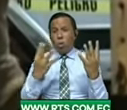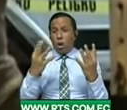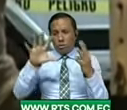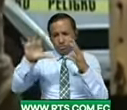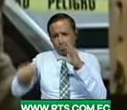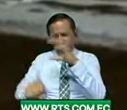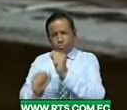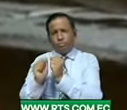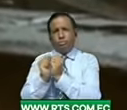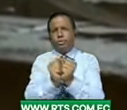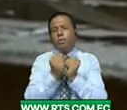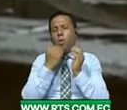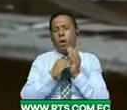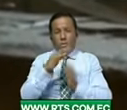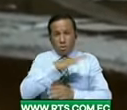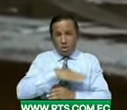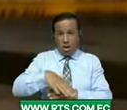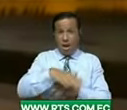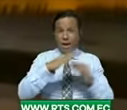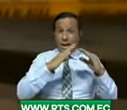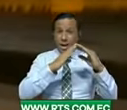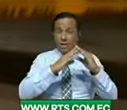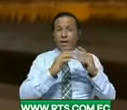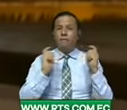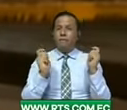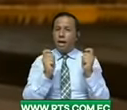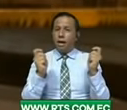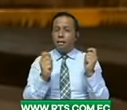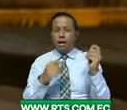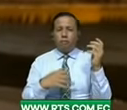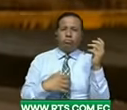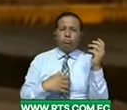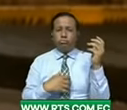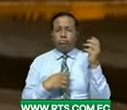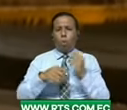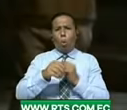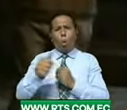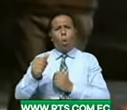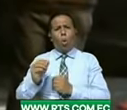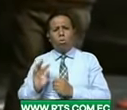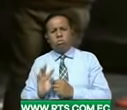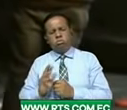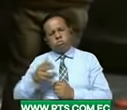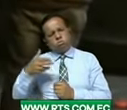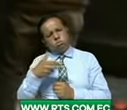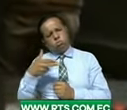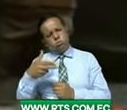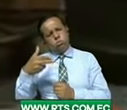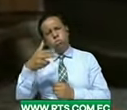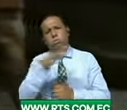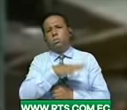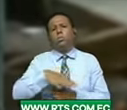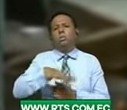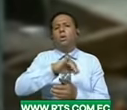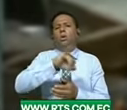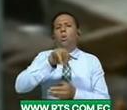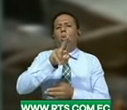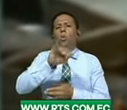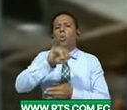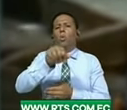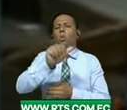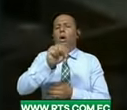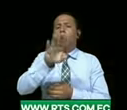Estaban en una fiesta en el portal de esta casa cuando sujetos armados llegaron y les dispararon en el centro del cantón Juján. Aquí se escuchó